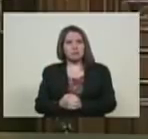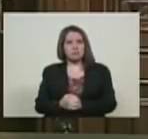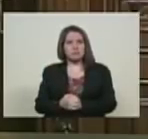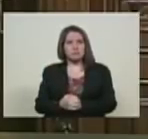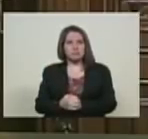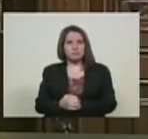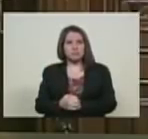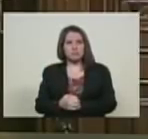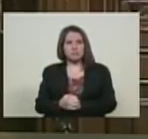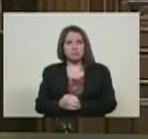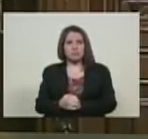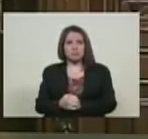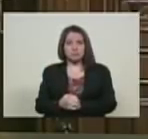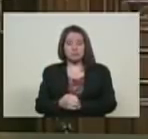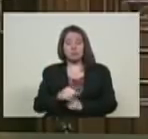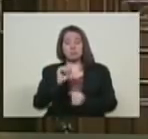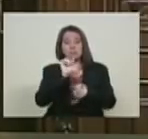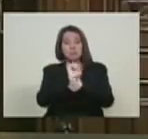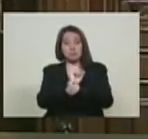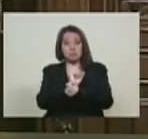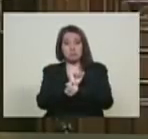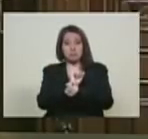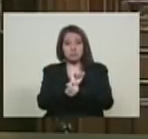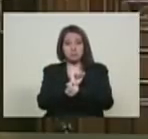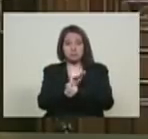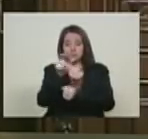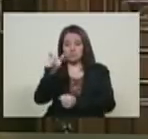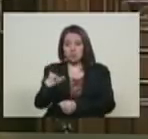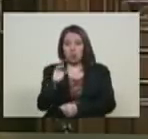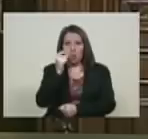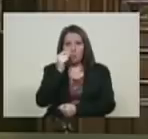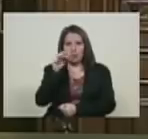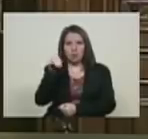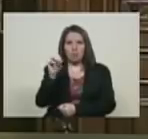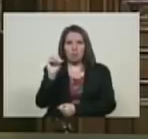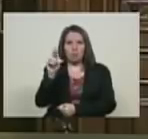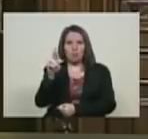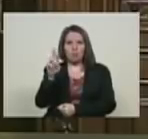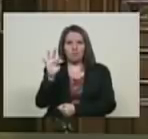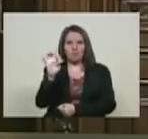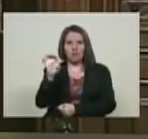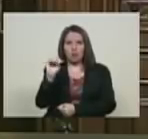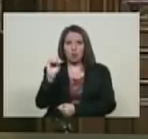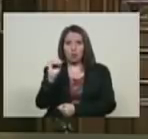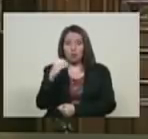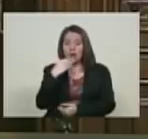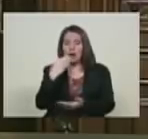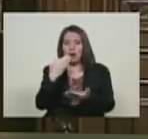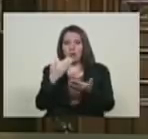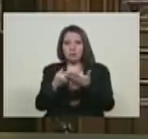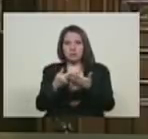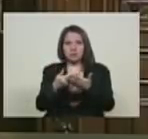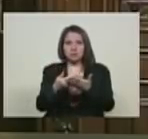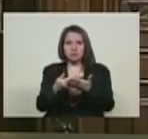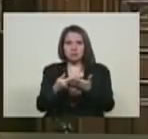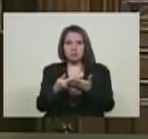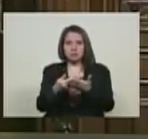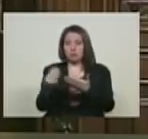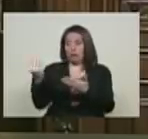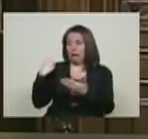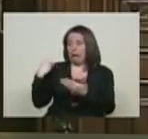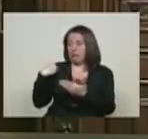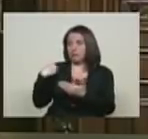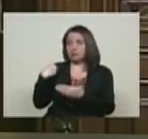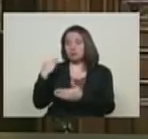Venezuela. Así que la captura de este señor alias Morfeo fue gracias a un pitazo